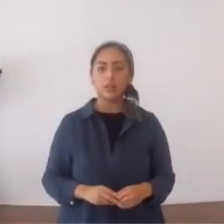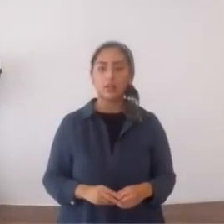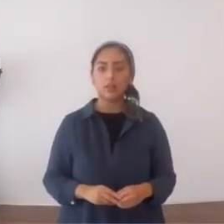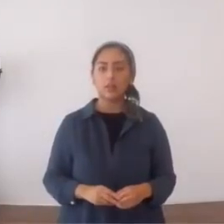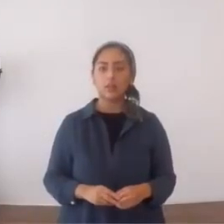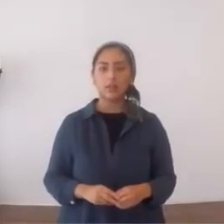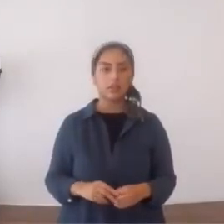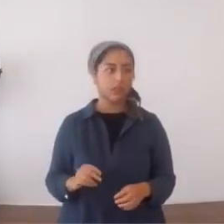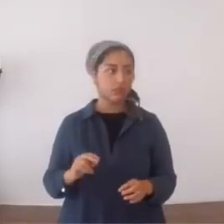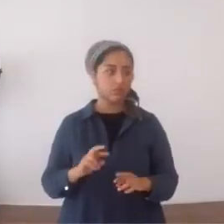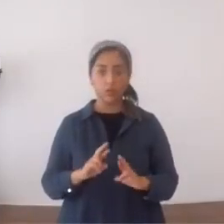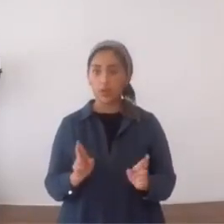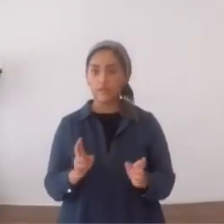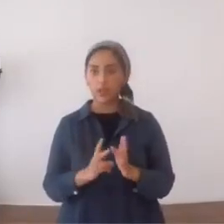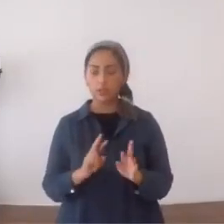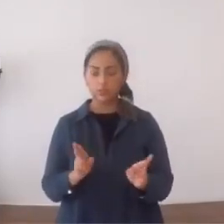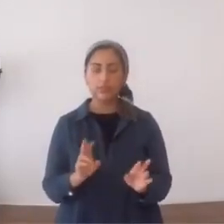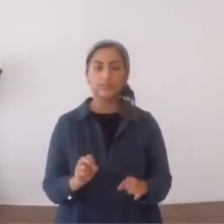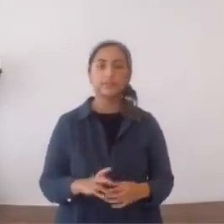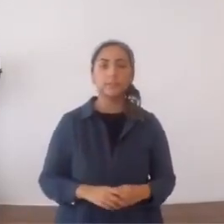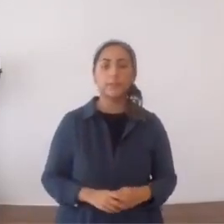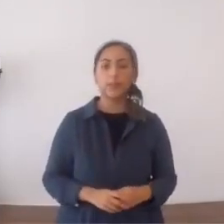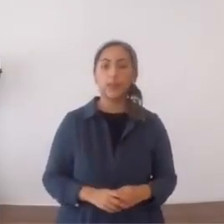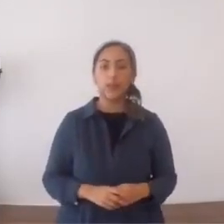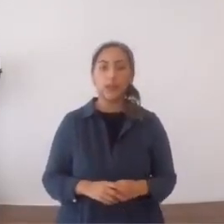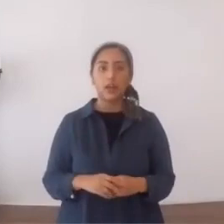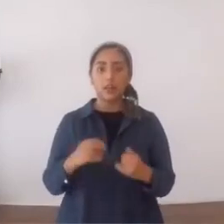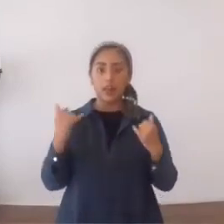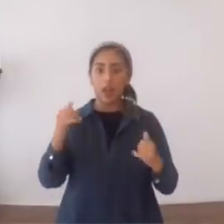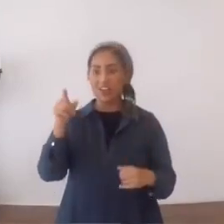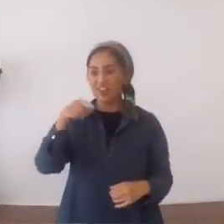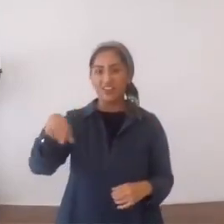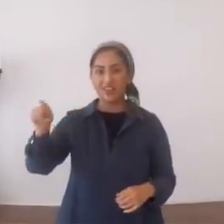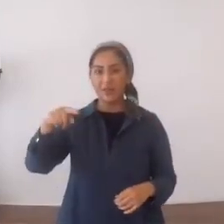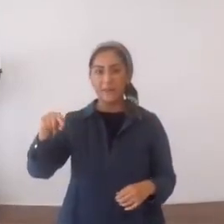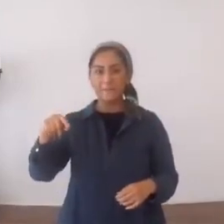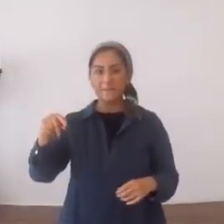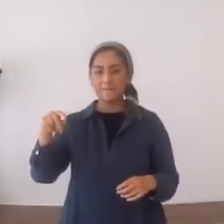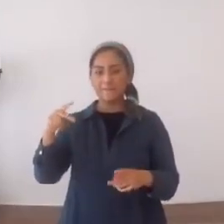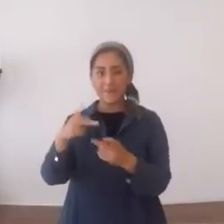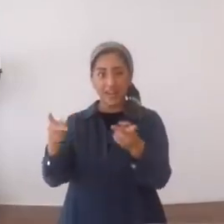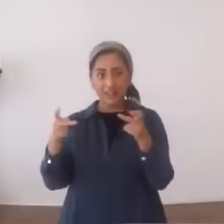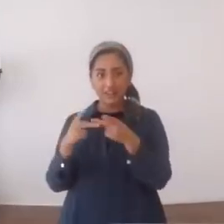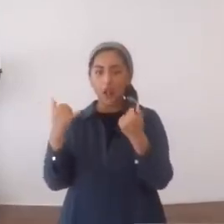Bueno, esa sección, la Jacol, está cerrada